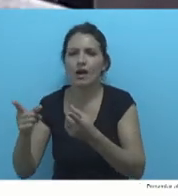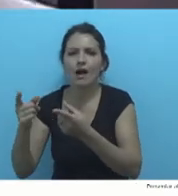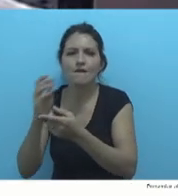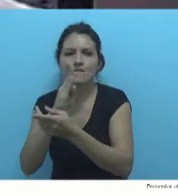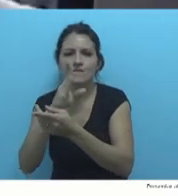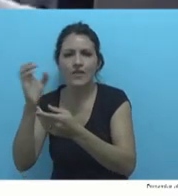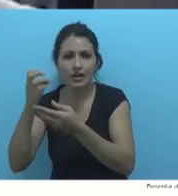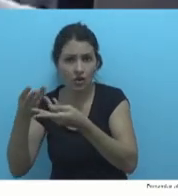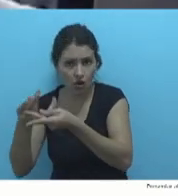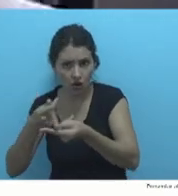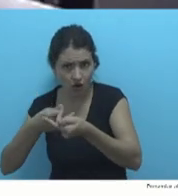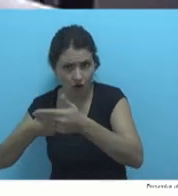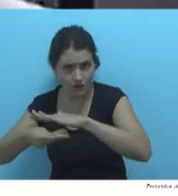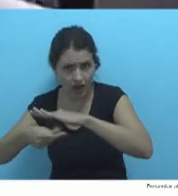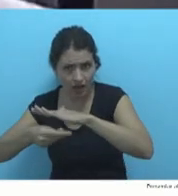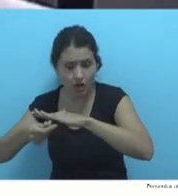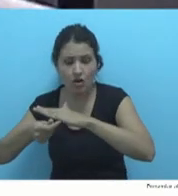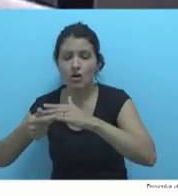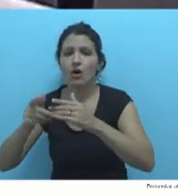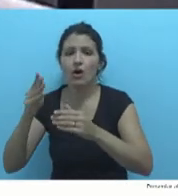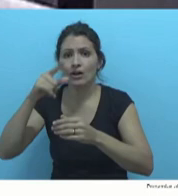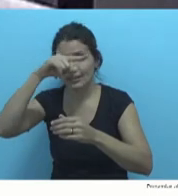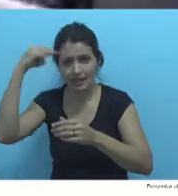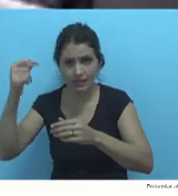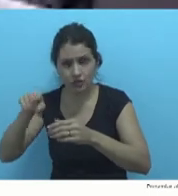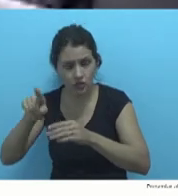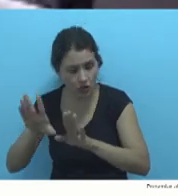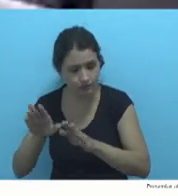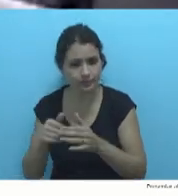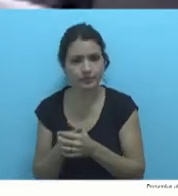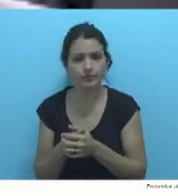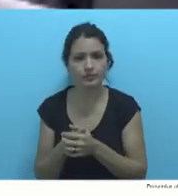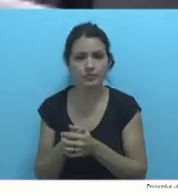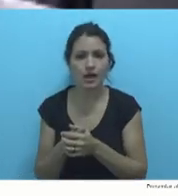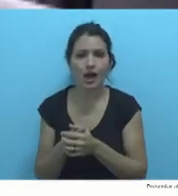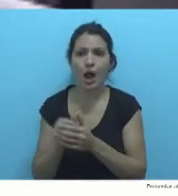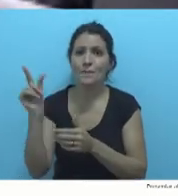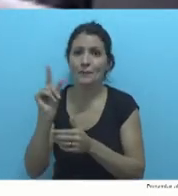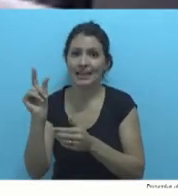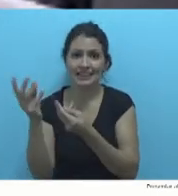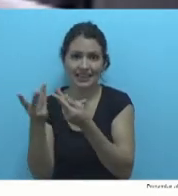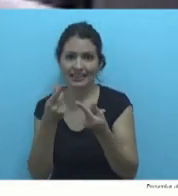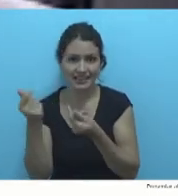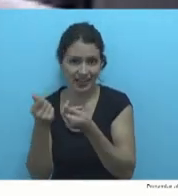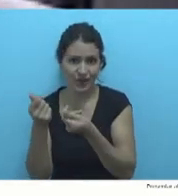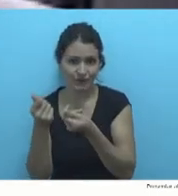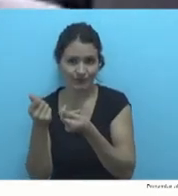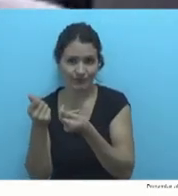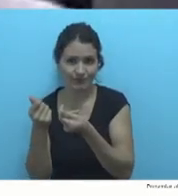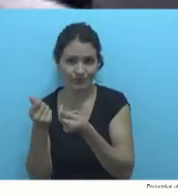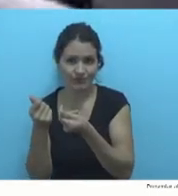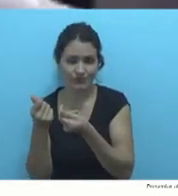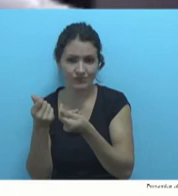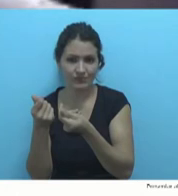importante. Entonces yo lo que le planteé al ministro, si ese criterio de esa tasa no podría ser la misma, que